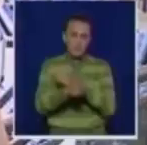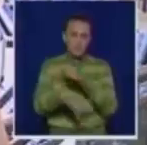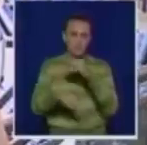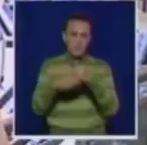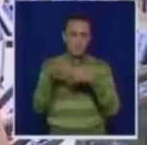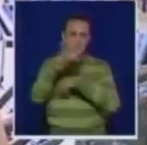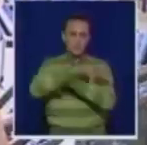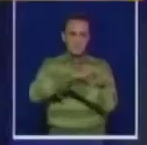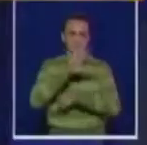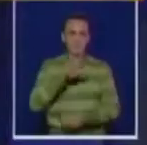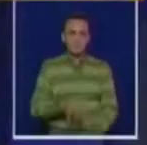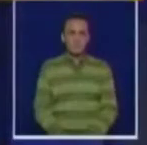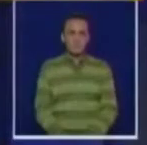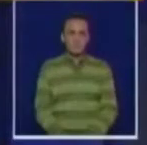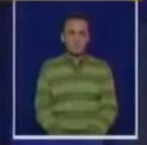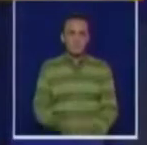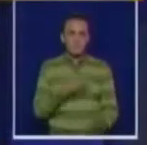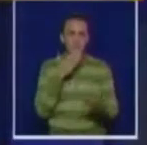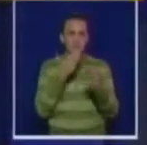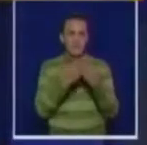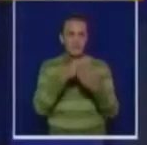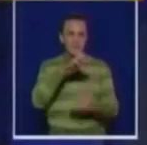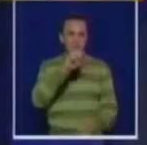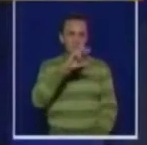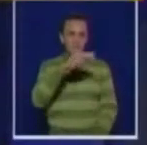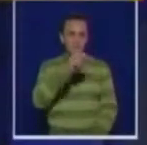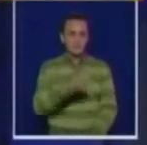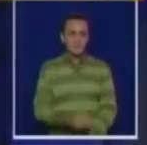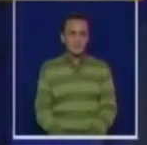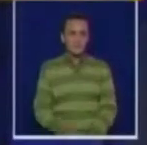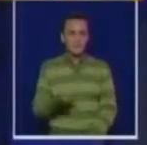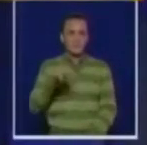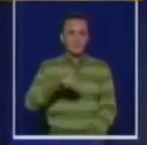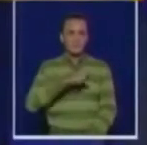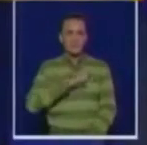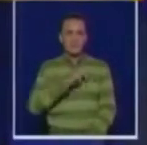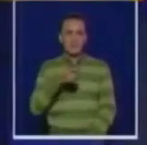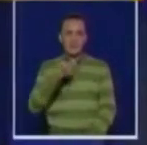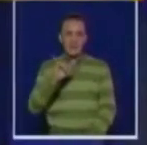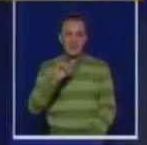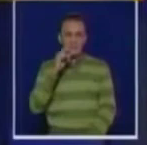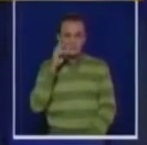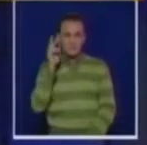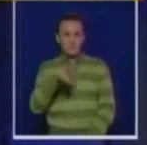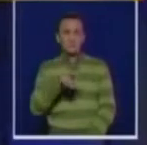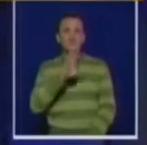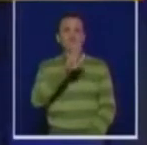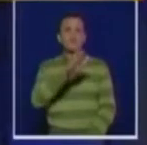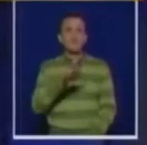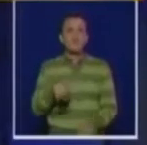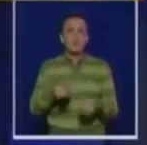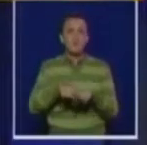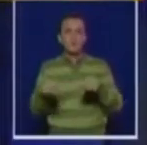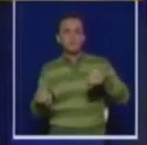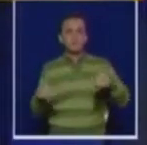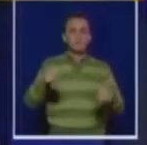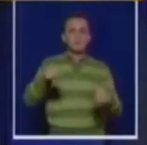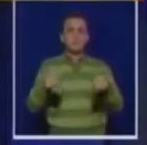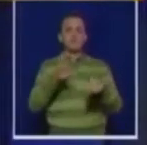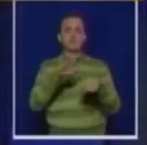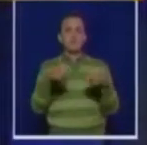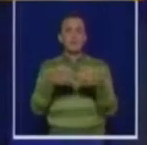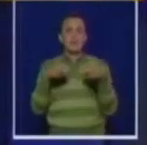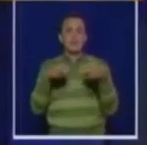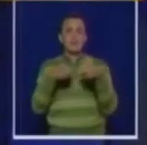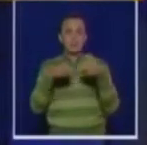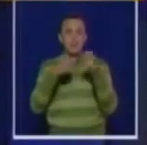Noti 5. Feliz noche. Gracias, Pacho. Feliz noche. Y en Cali ya ruedan tres pequeños vehículos eléctricos solo wheel que se pueden utilizar en